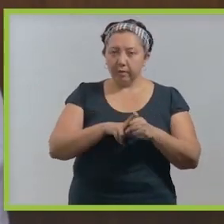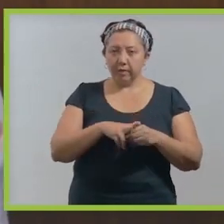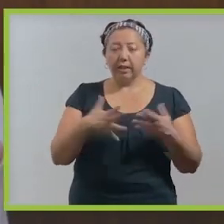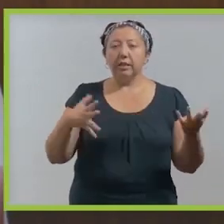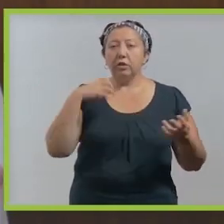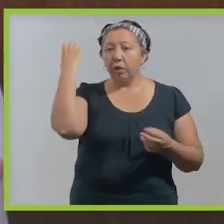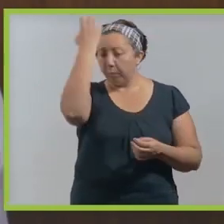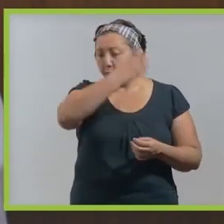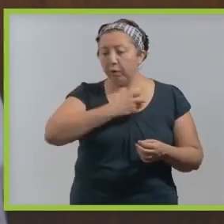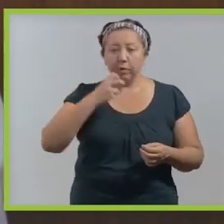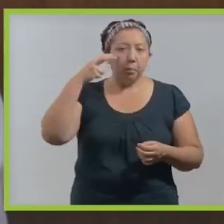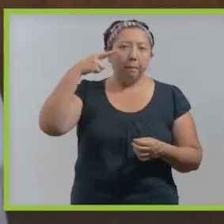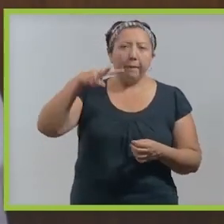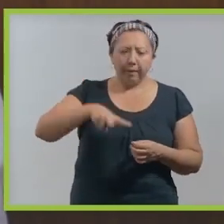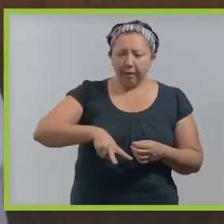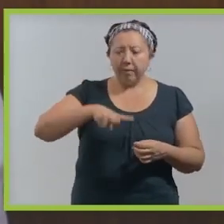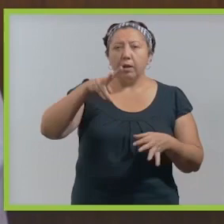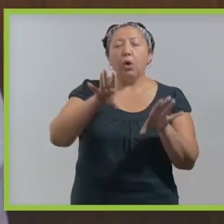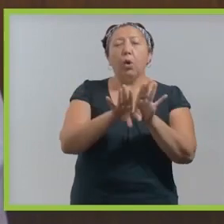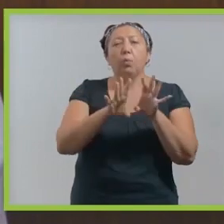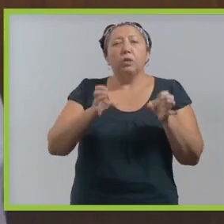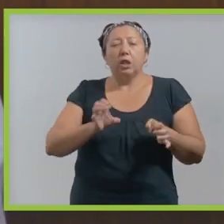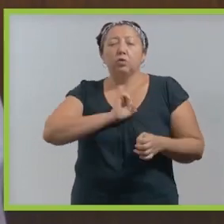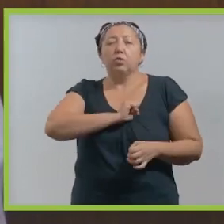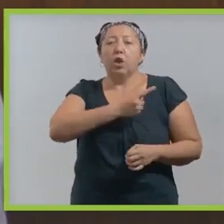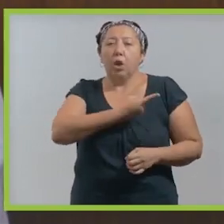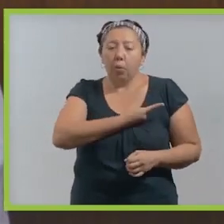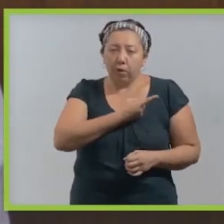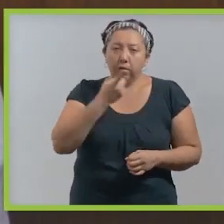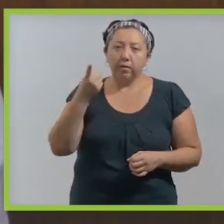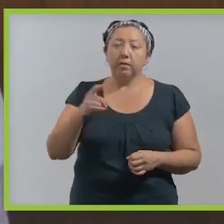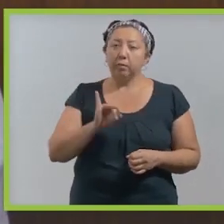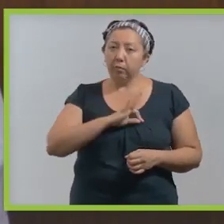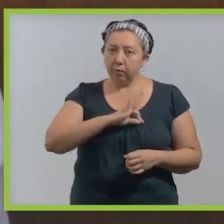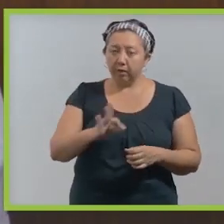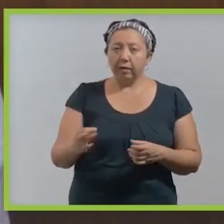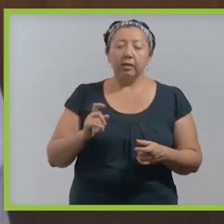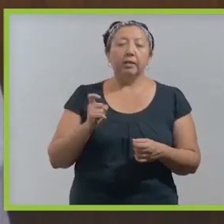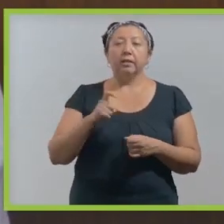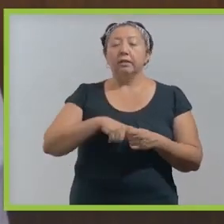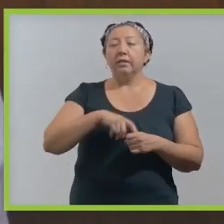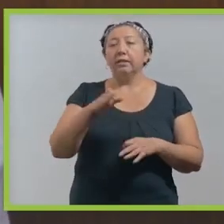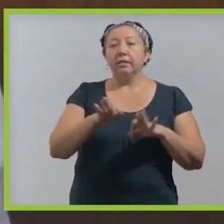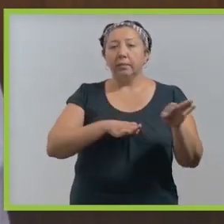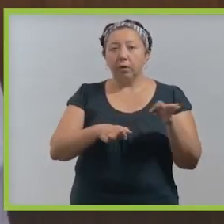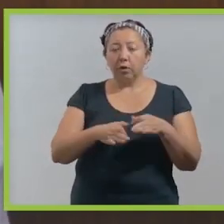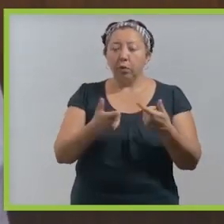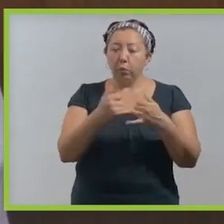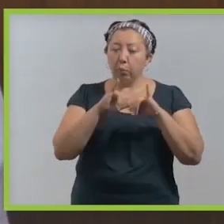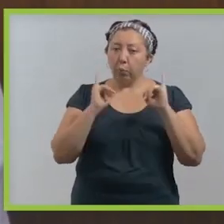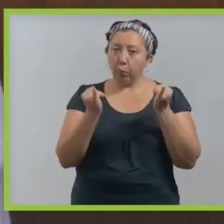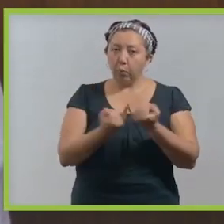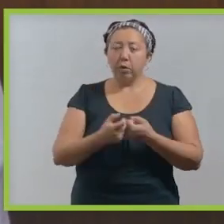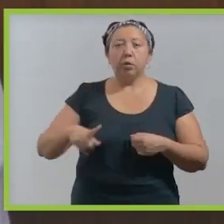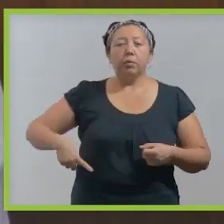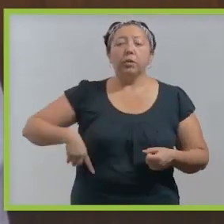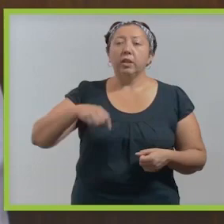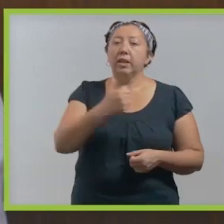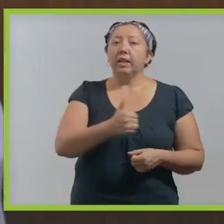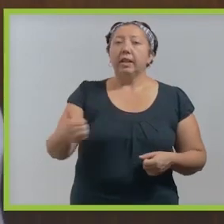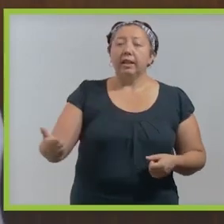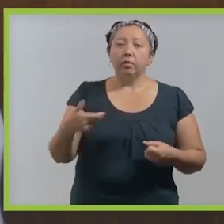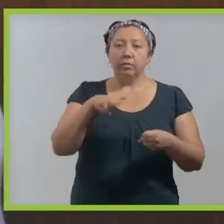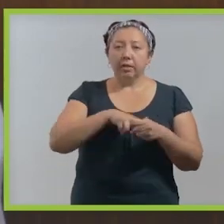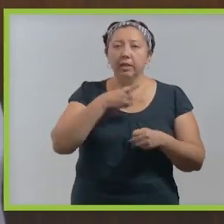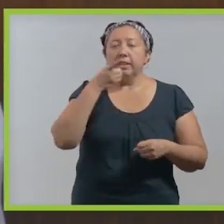hace una evaluación médica para ver cuál es su estado de salud, y es una junta de gobierno que en cada hospital